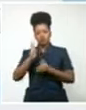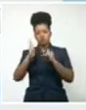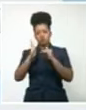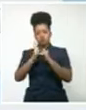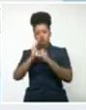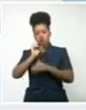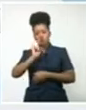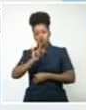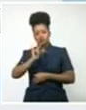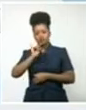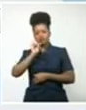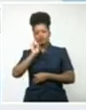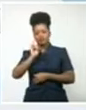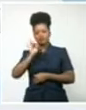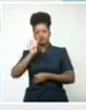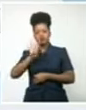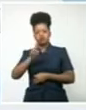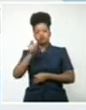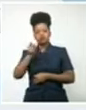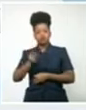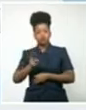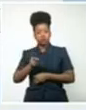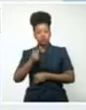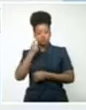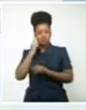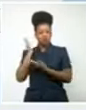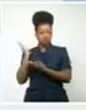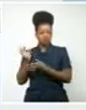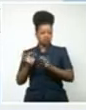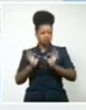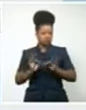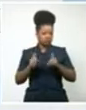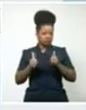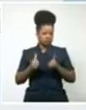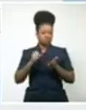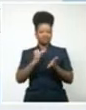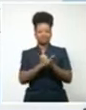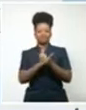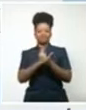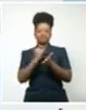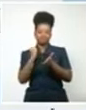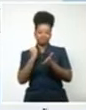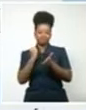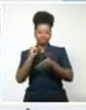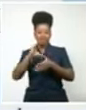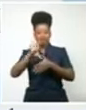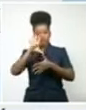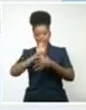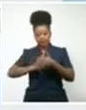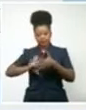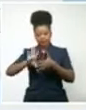2.571.974 personas que han sido confirmadas en la región de las Américas.